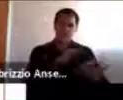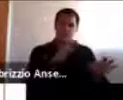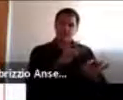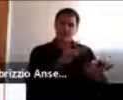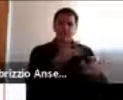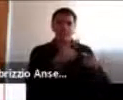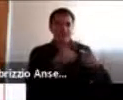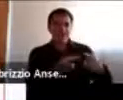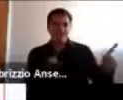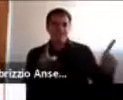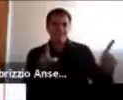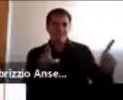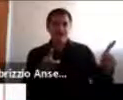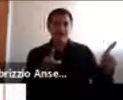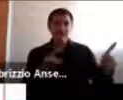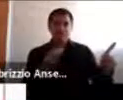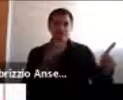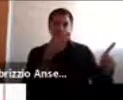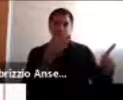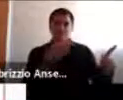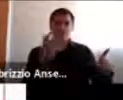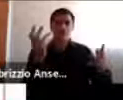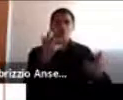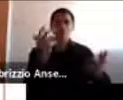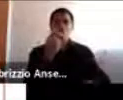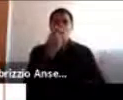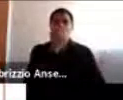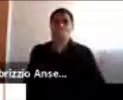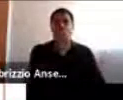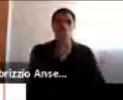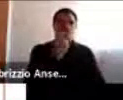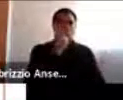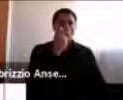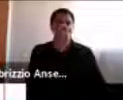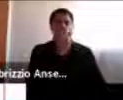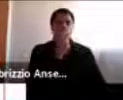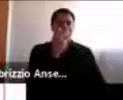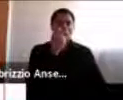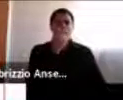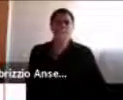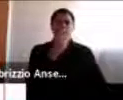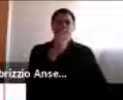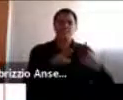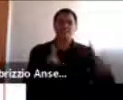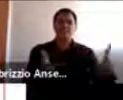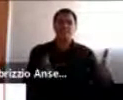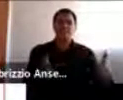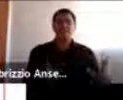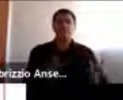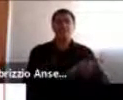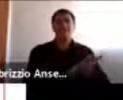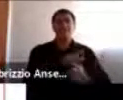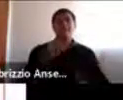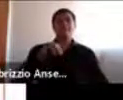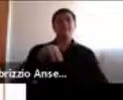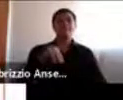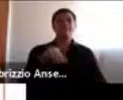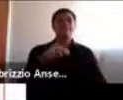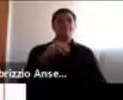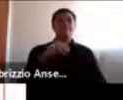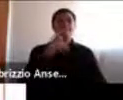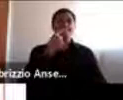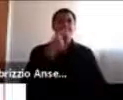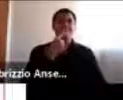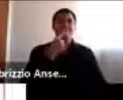sonidos sentir en la forma como articulamos las diferencias que tienen estos dos sonidos por ejemplo con la M yo junto a mis